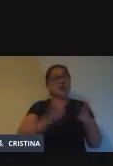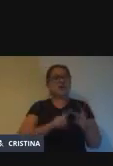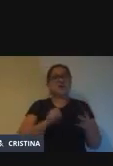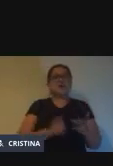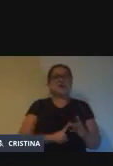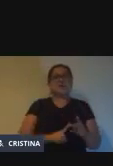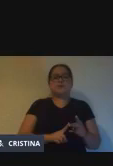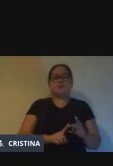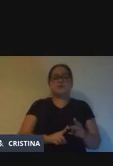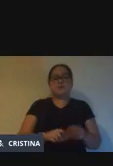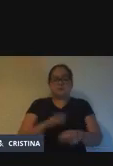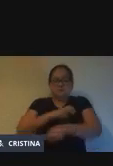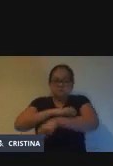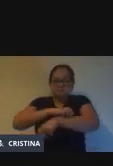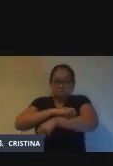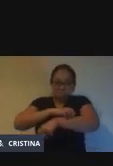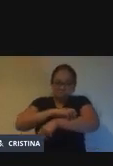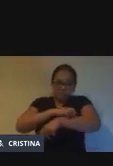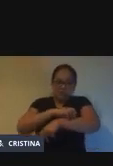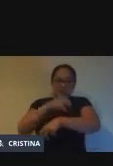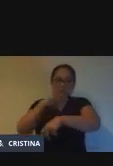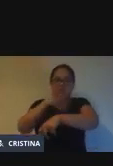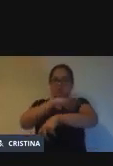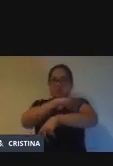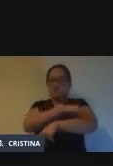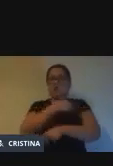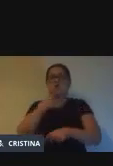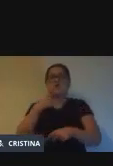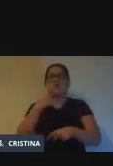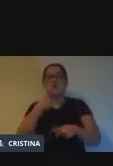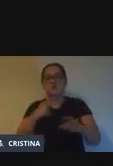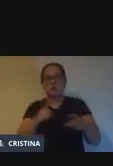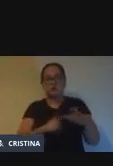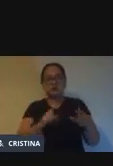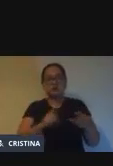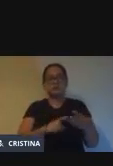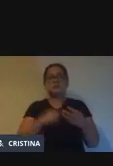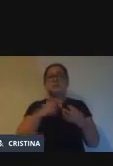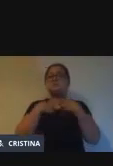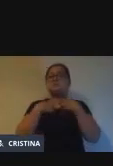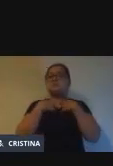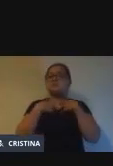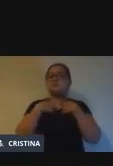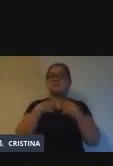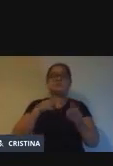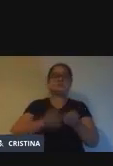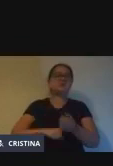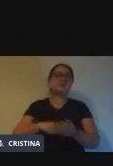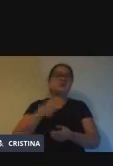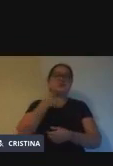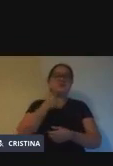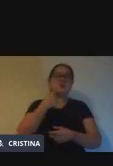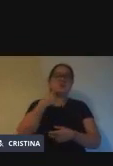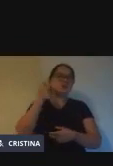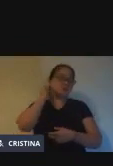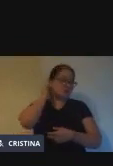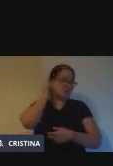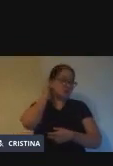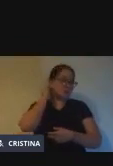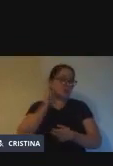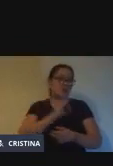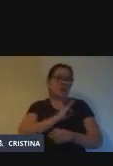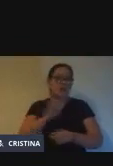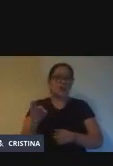algunas cutáneas, ¿verdad? Salen ronchitas, salen granos, hay